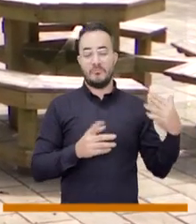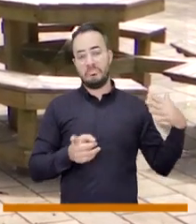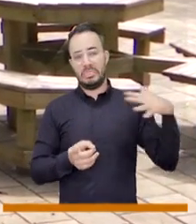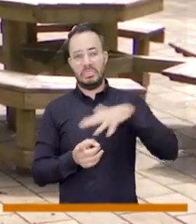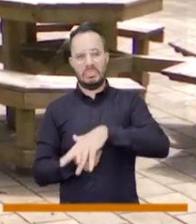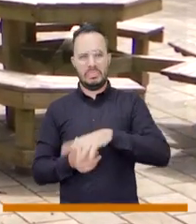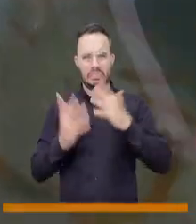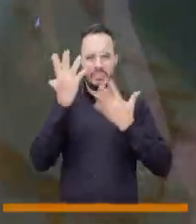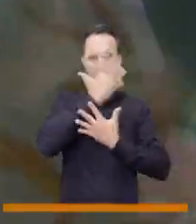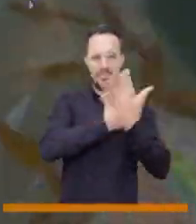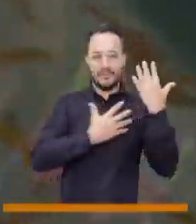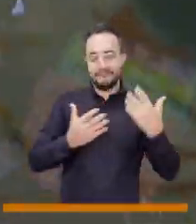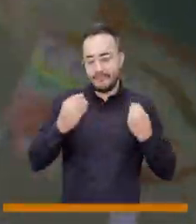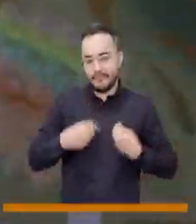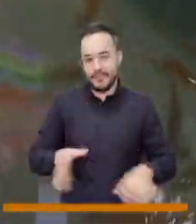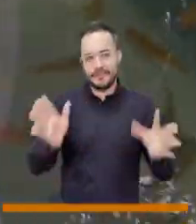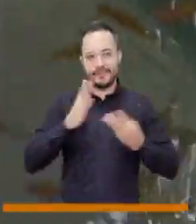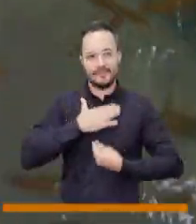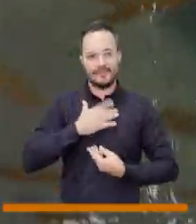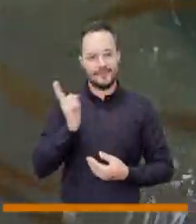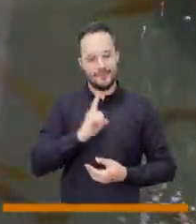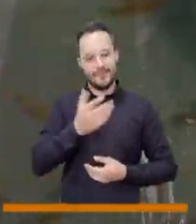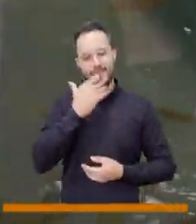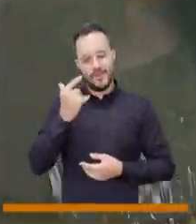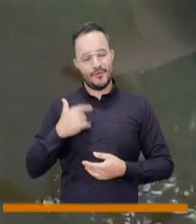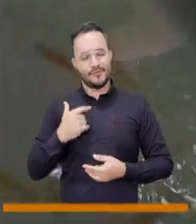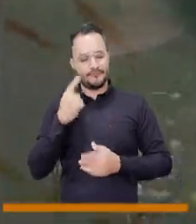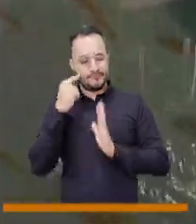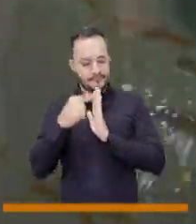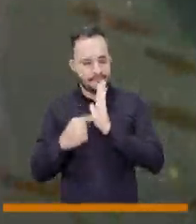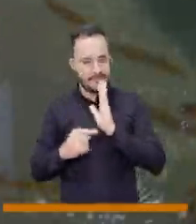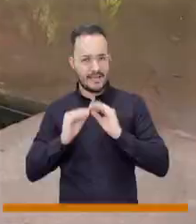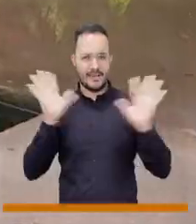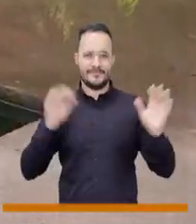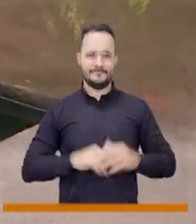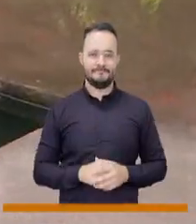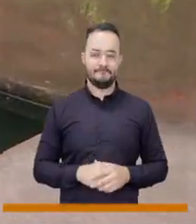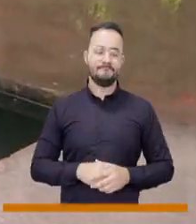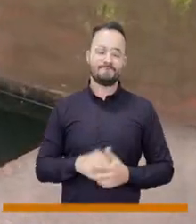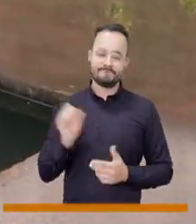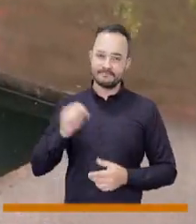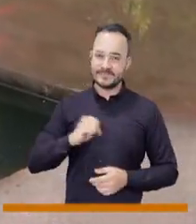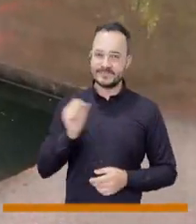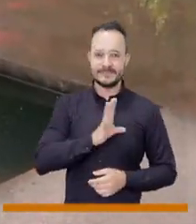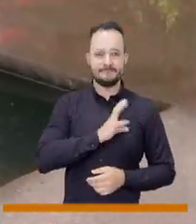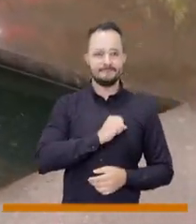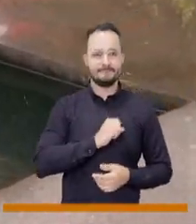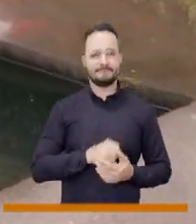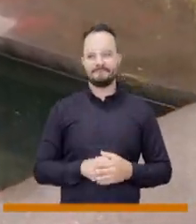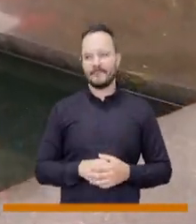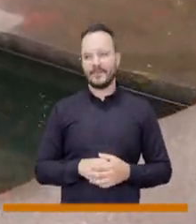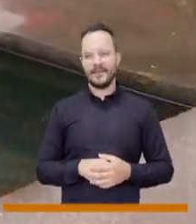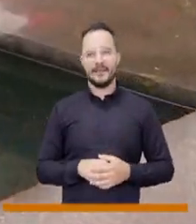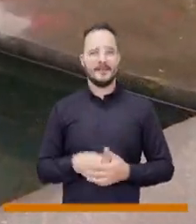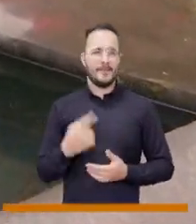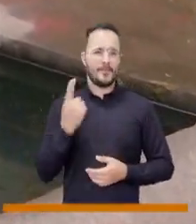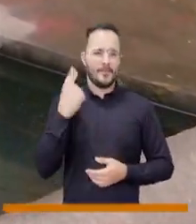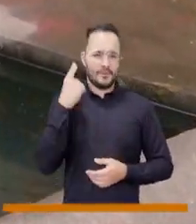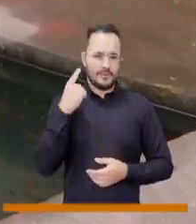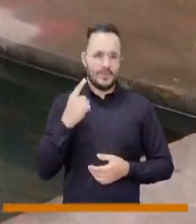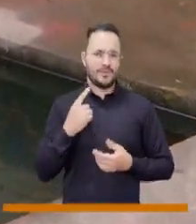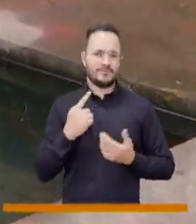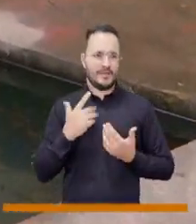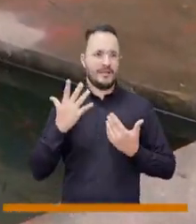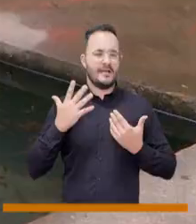que políticos, porque terminan siendo la pérdida del patrimonio público para la ciudad. Caterine, desgraciadamente,